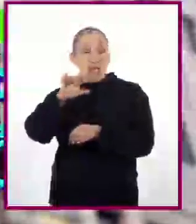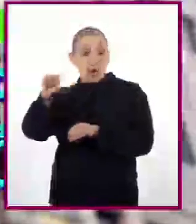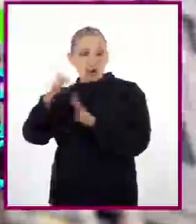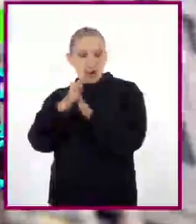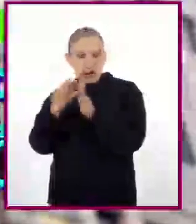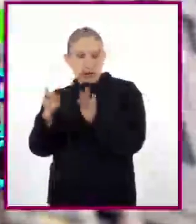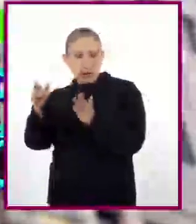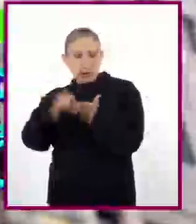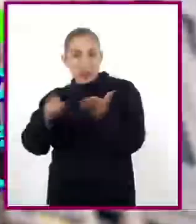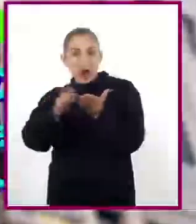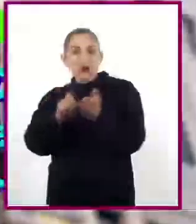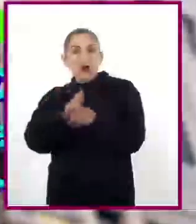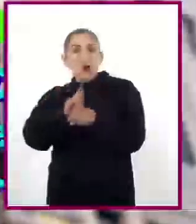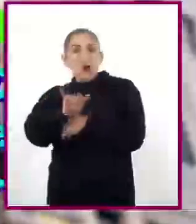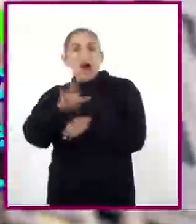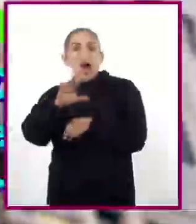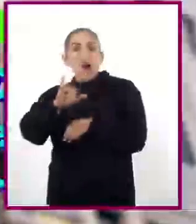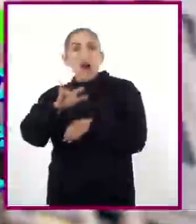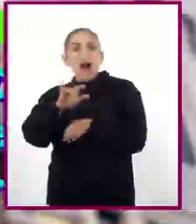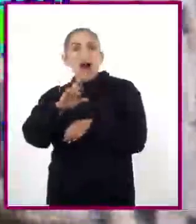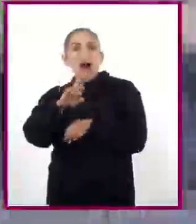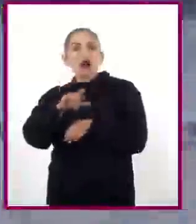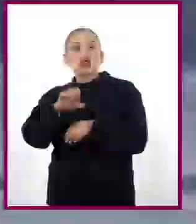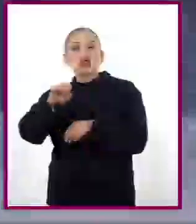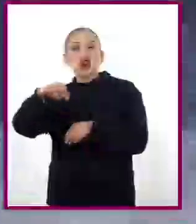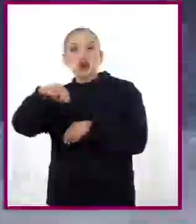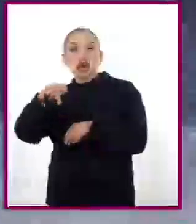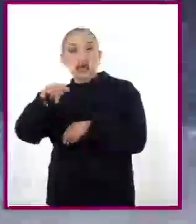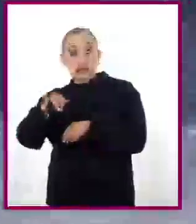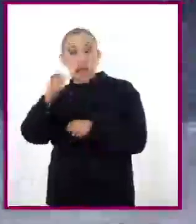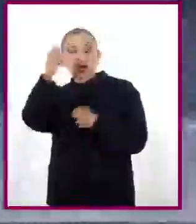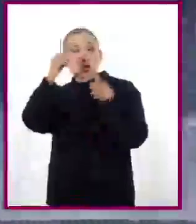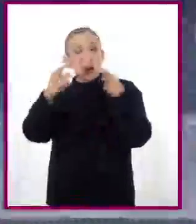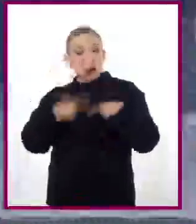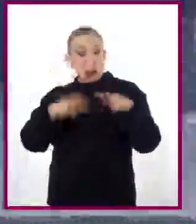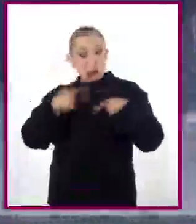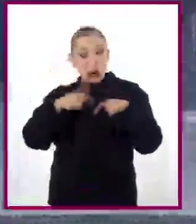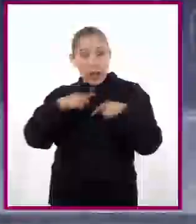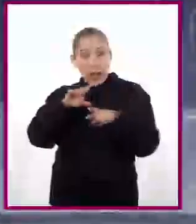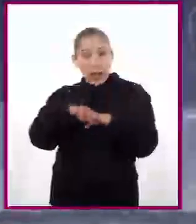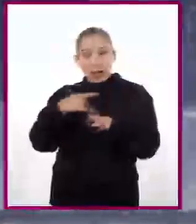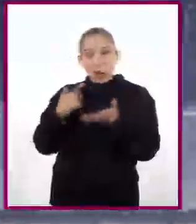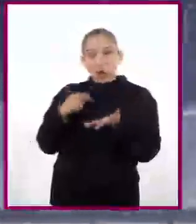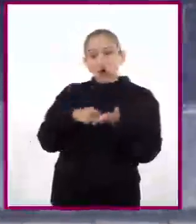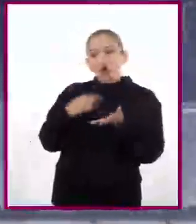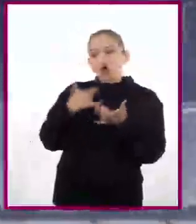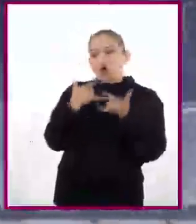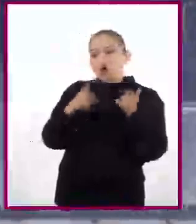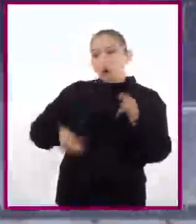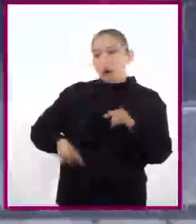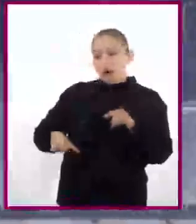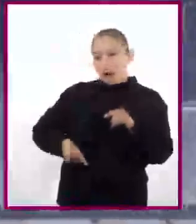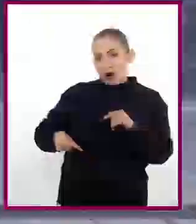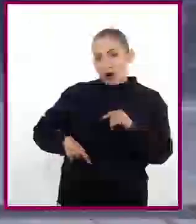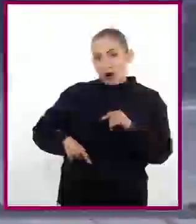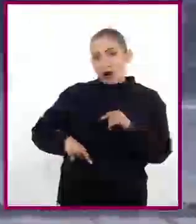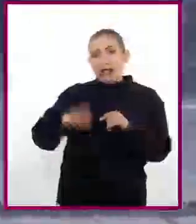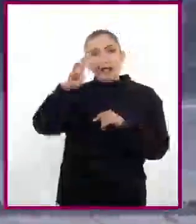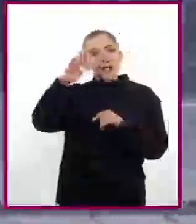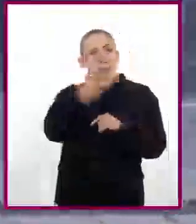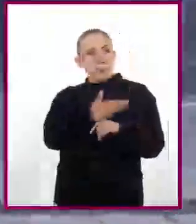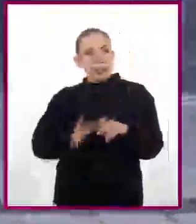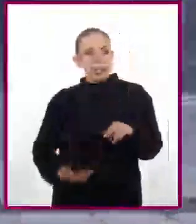algunas obras del escritor uruguayo Juan Carlos Onetti. Algunos autores incluyen una dictadura en su obra. Por ejemplo, el